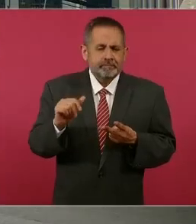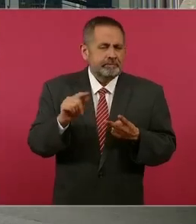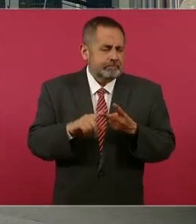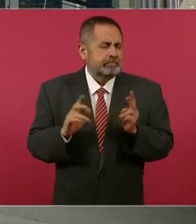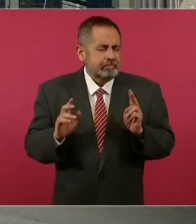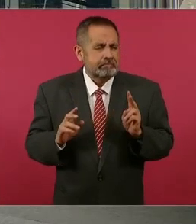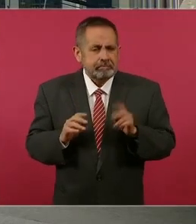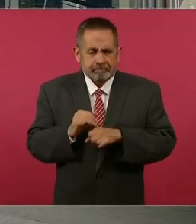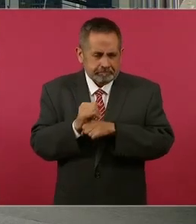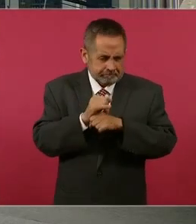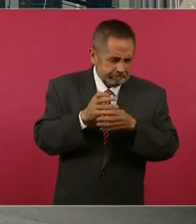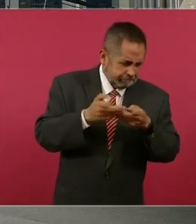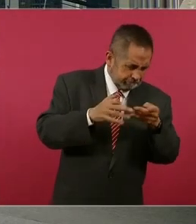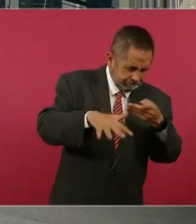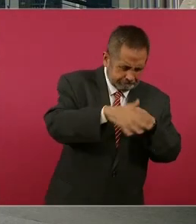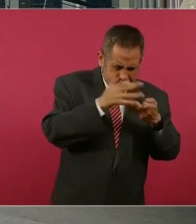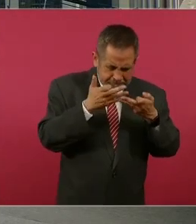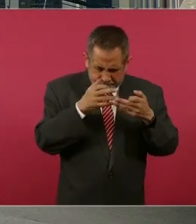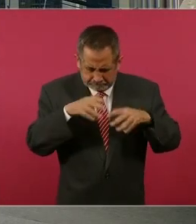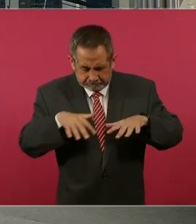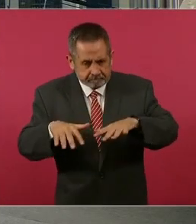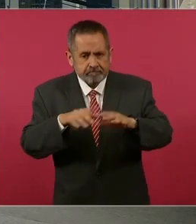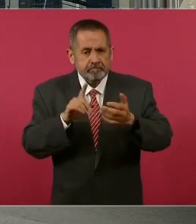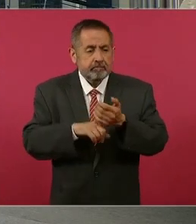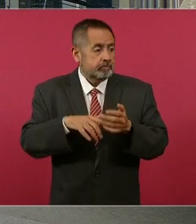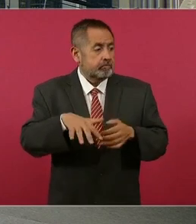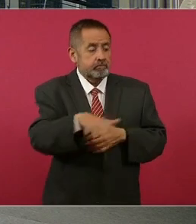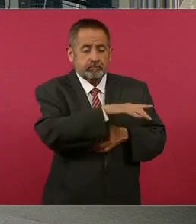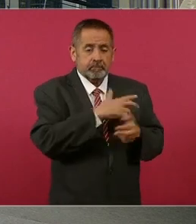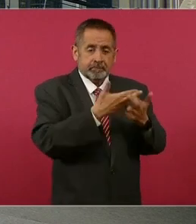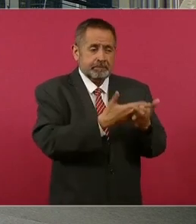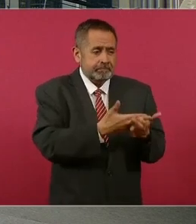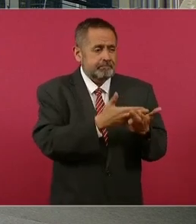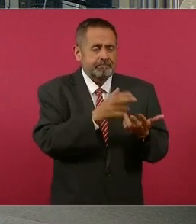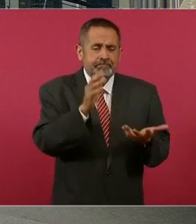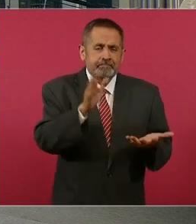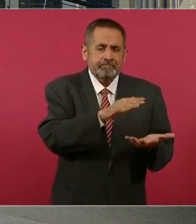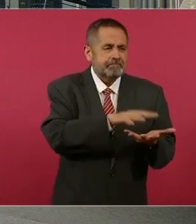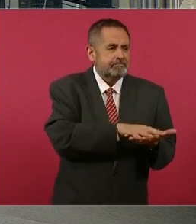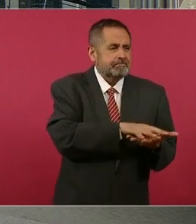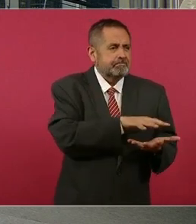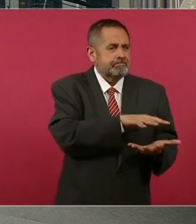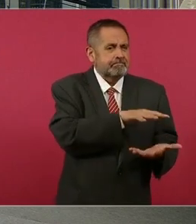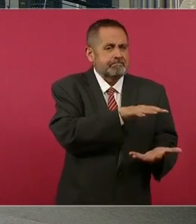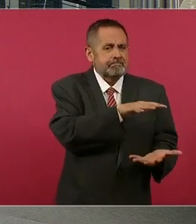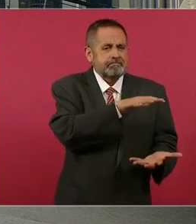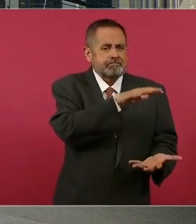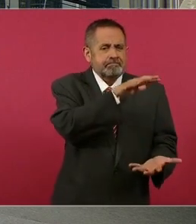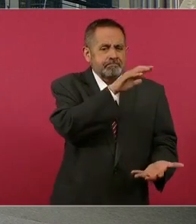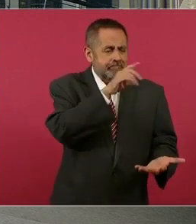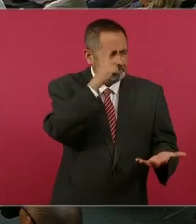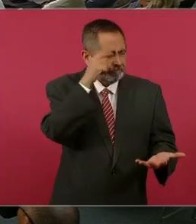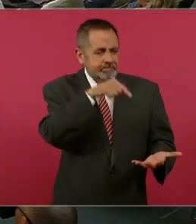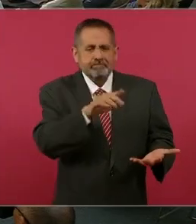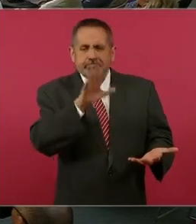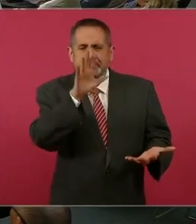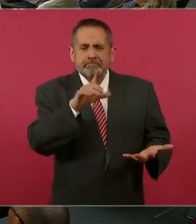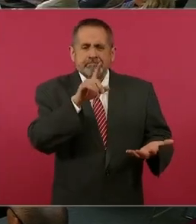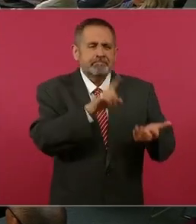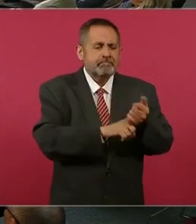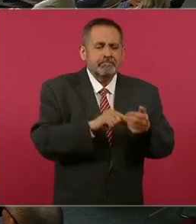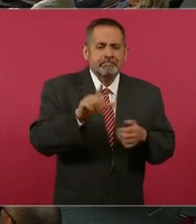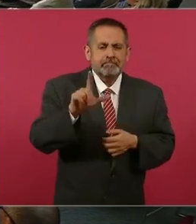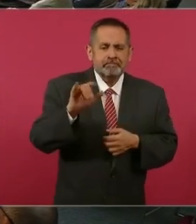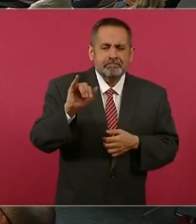hubo un estudio geológico además de que esta salmuera residual se estaba acumulando porque pretendían o parecía que tenía